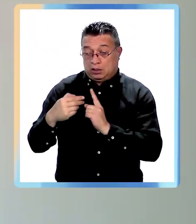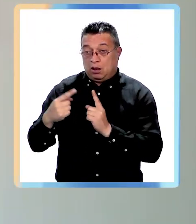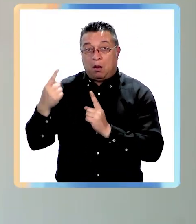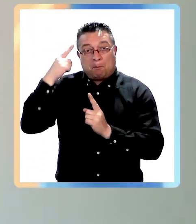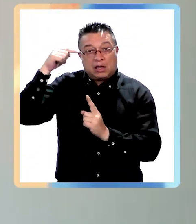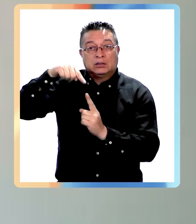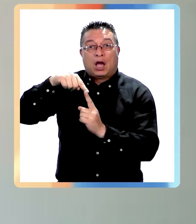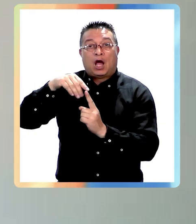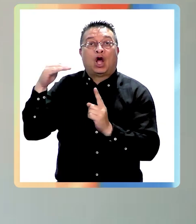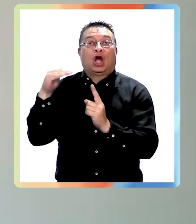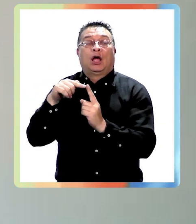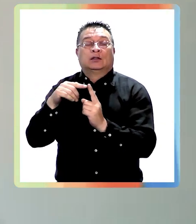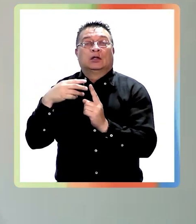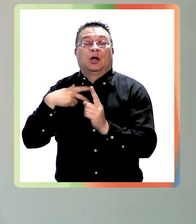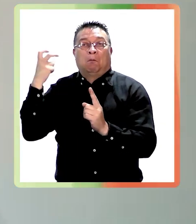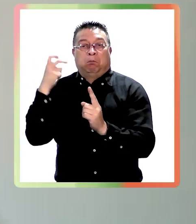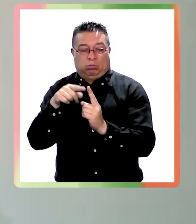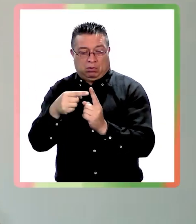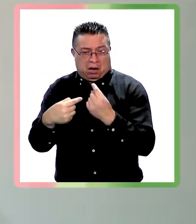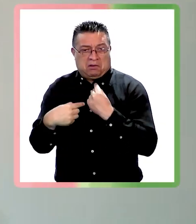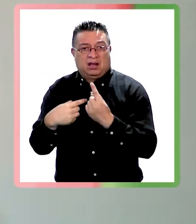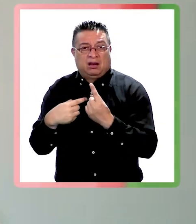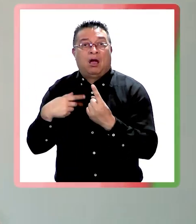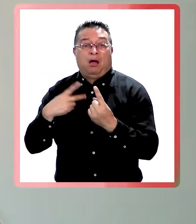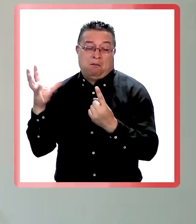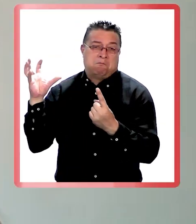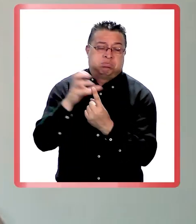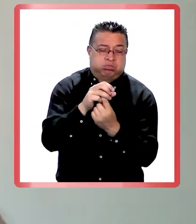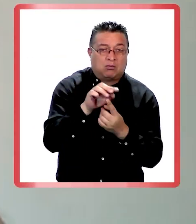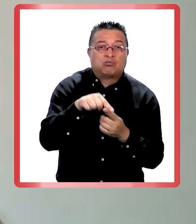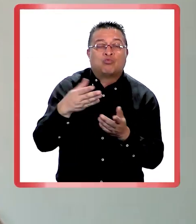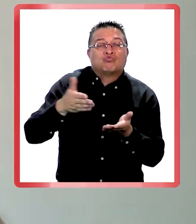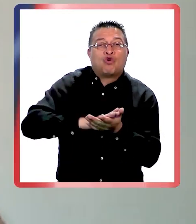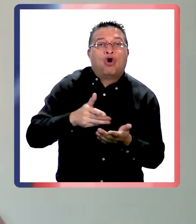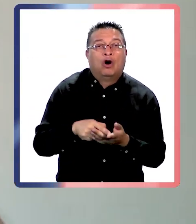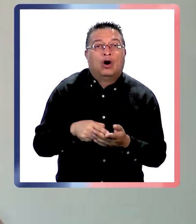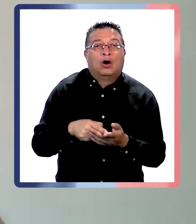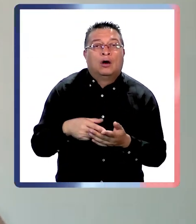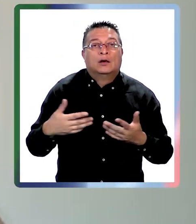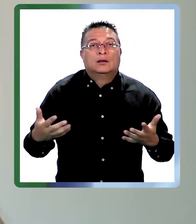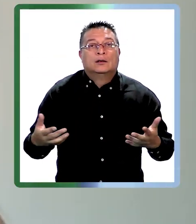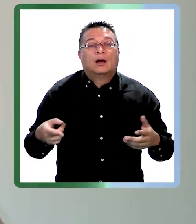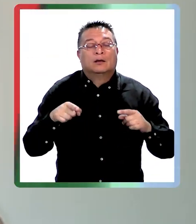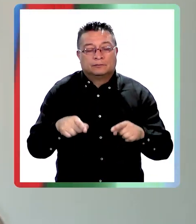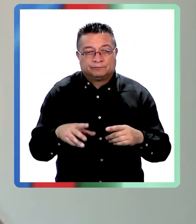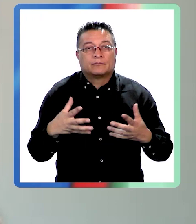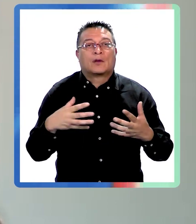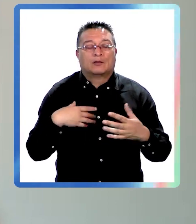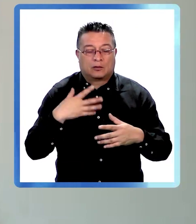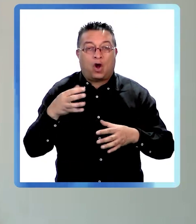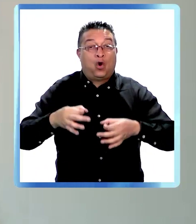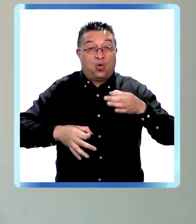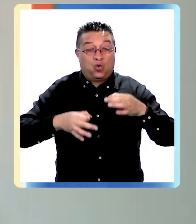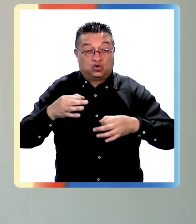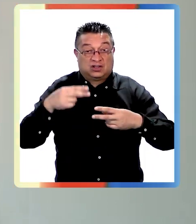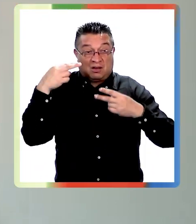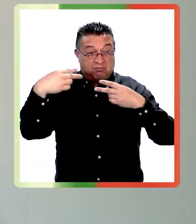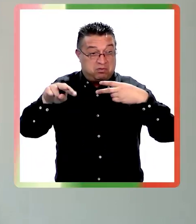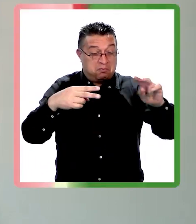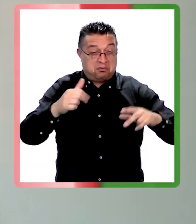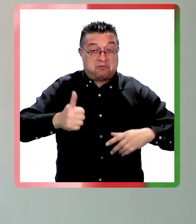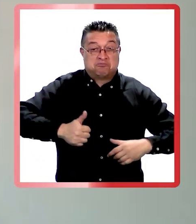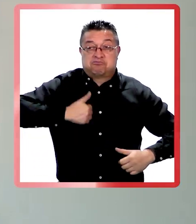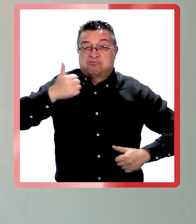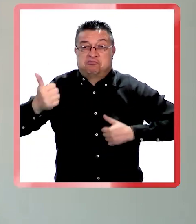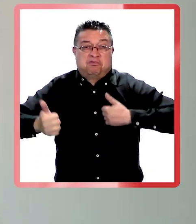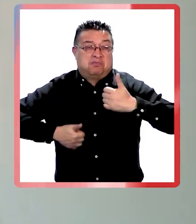fue linchado y se murió. Entonces, cuando nosotros empezamos a abrir estos espacios de tomar la justicia por las